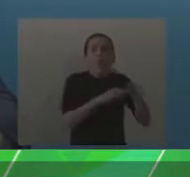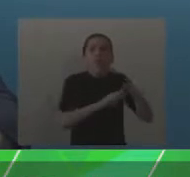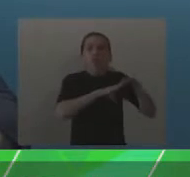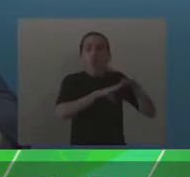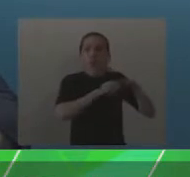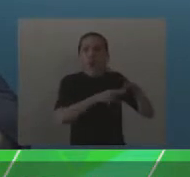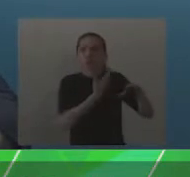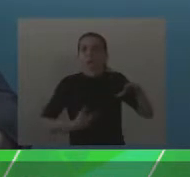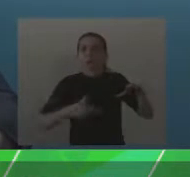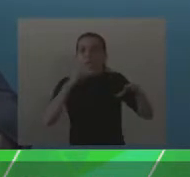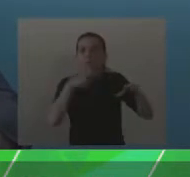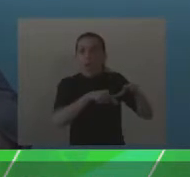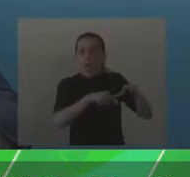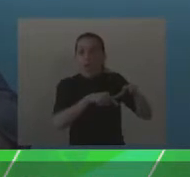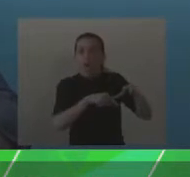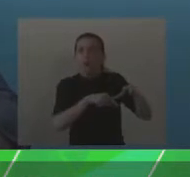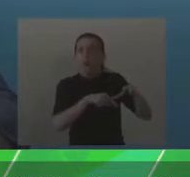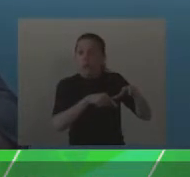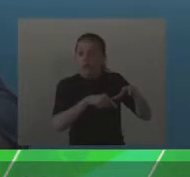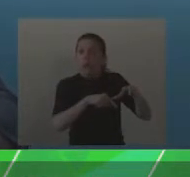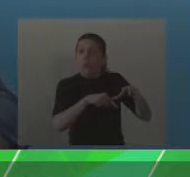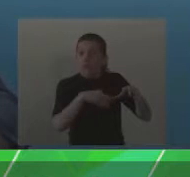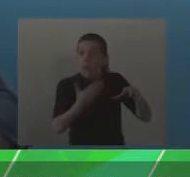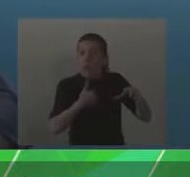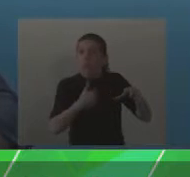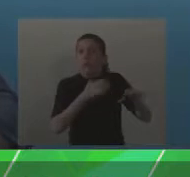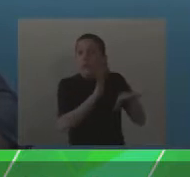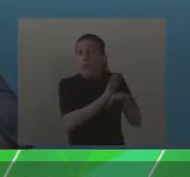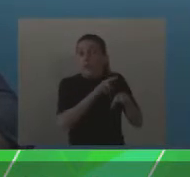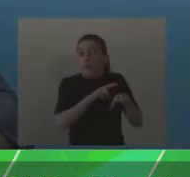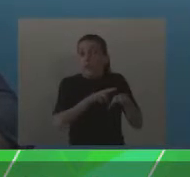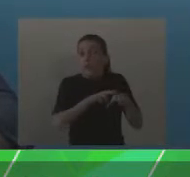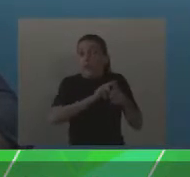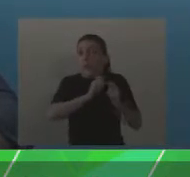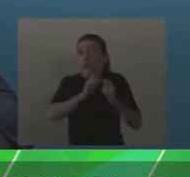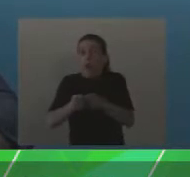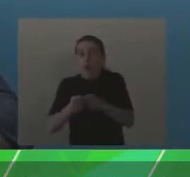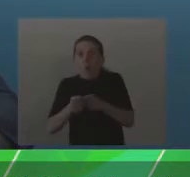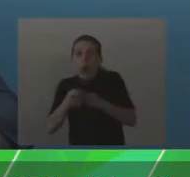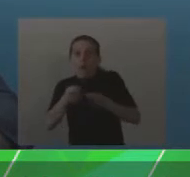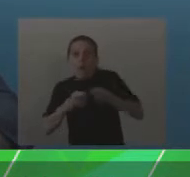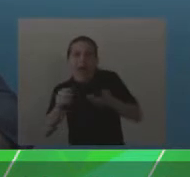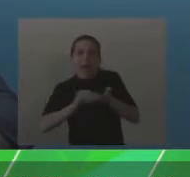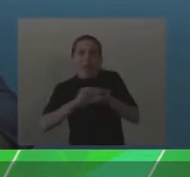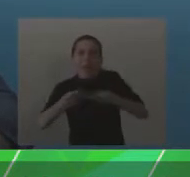de los pueblos, y con mucha... bajaron en un avión, con mucho aparato, digamos,